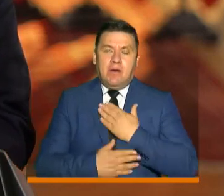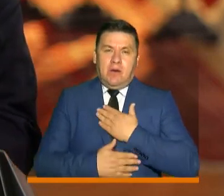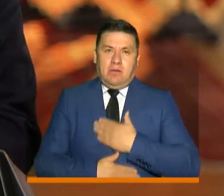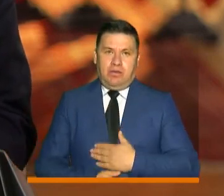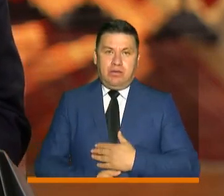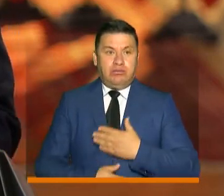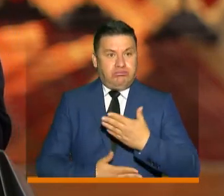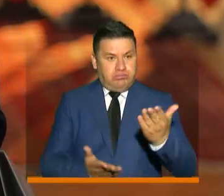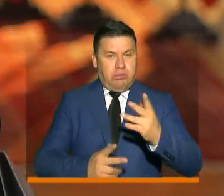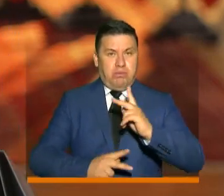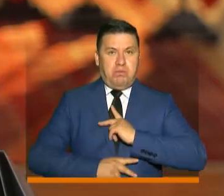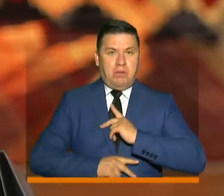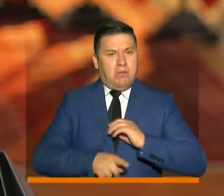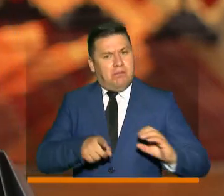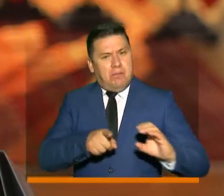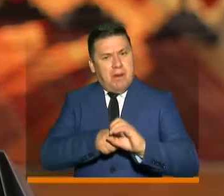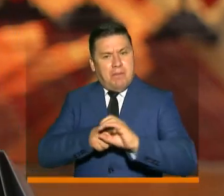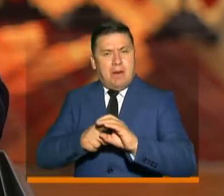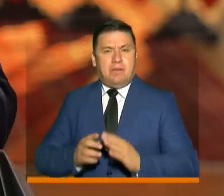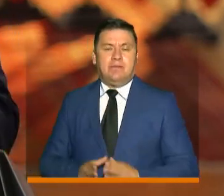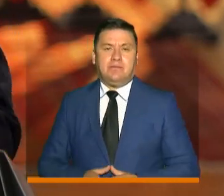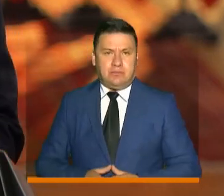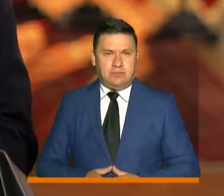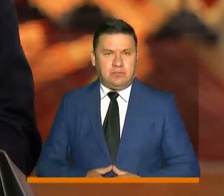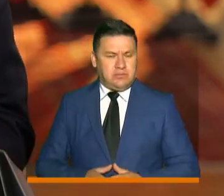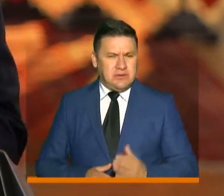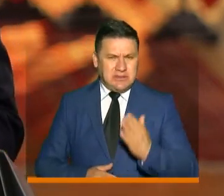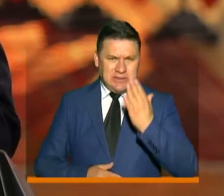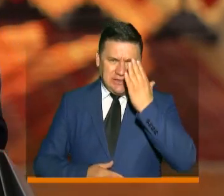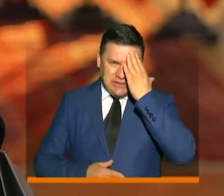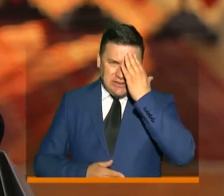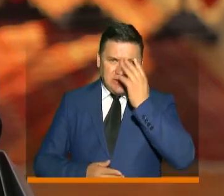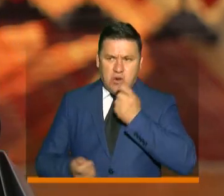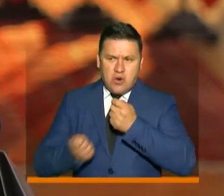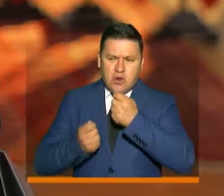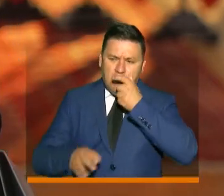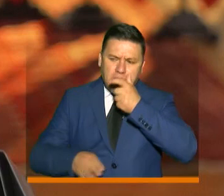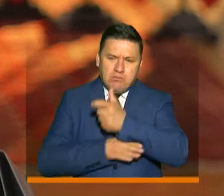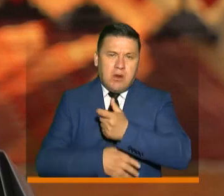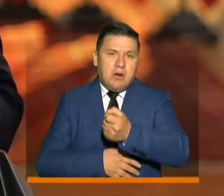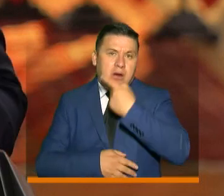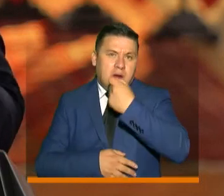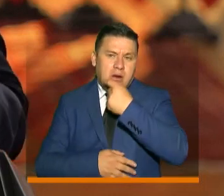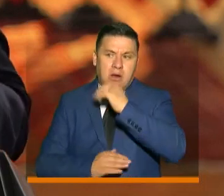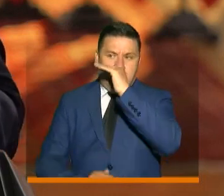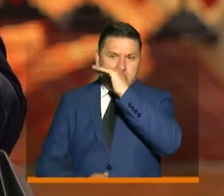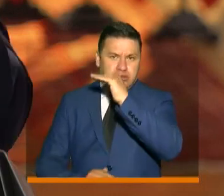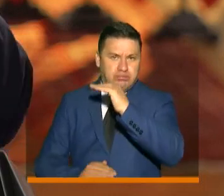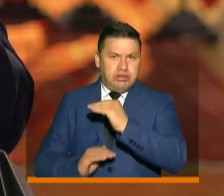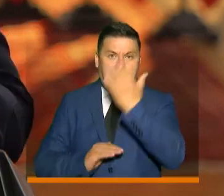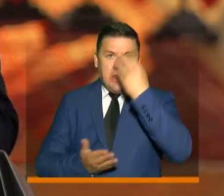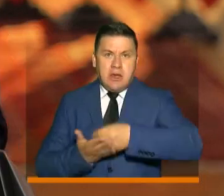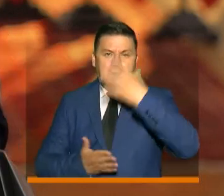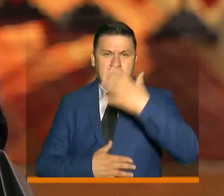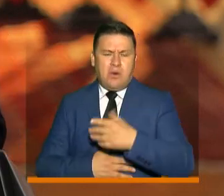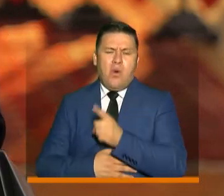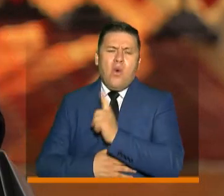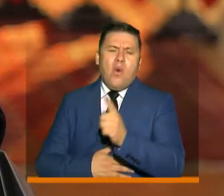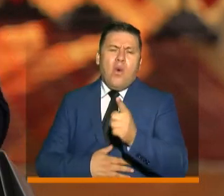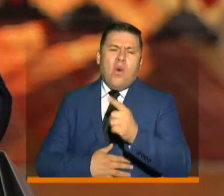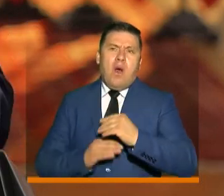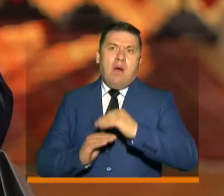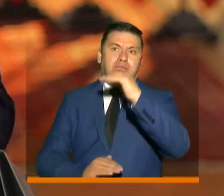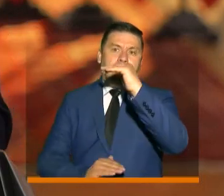conviertan en propietarios con el control de precios de medicamentos hemos disminuido el precio a cientos de ellos